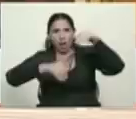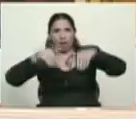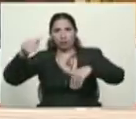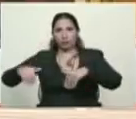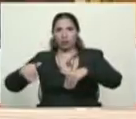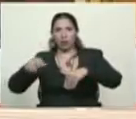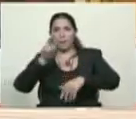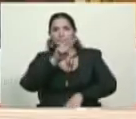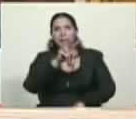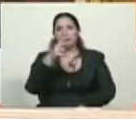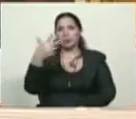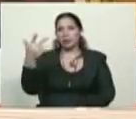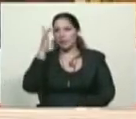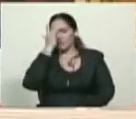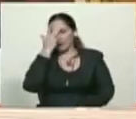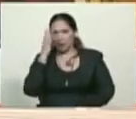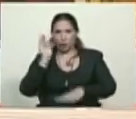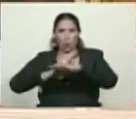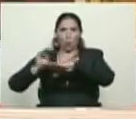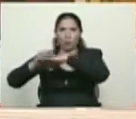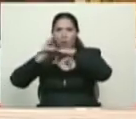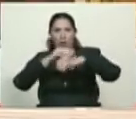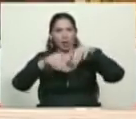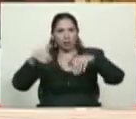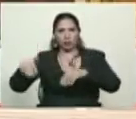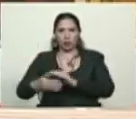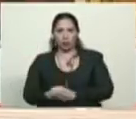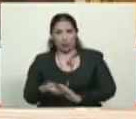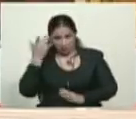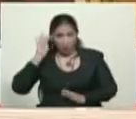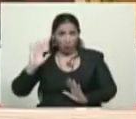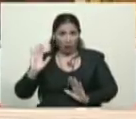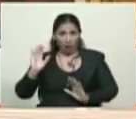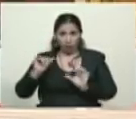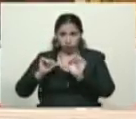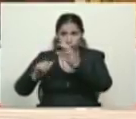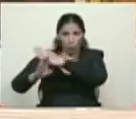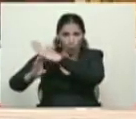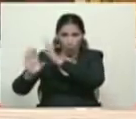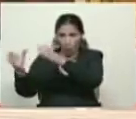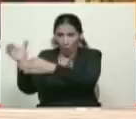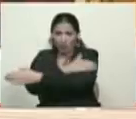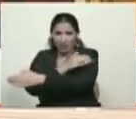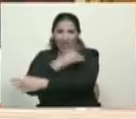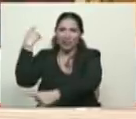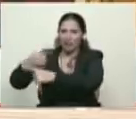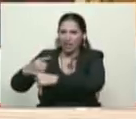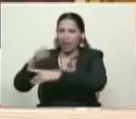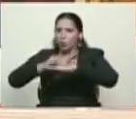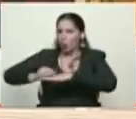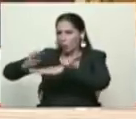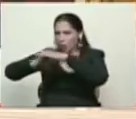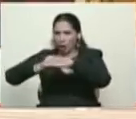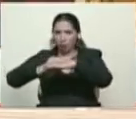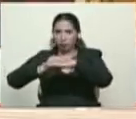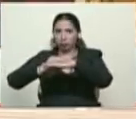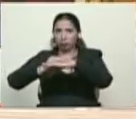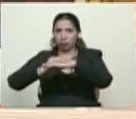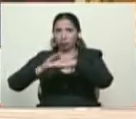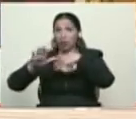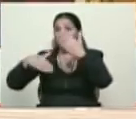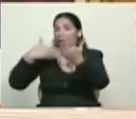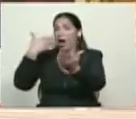el 23 de febrero. Si fueran consecuentes, ellos ya deberían haber convocado, hasta